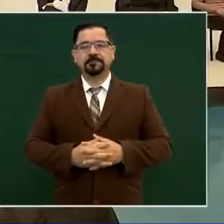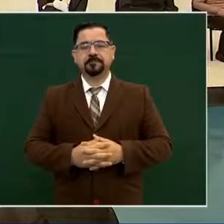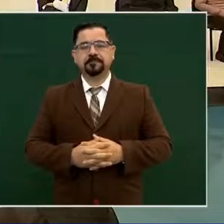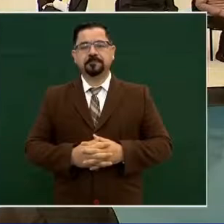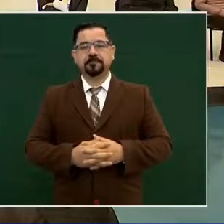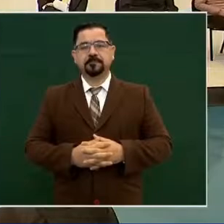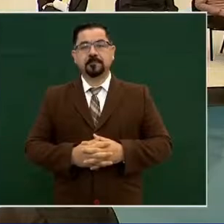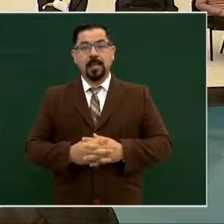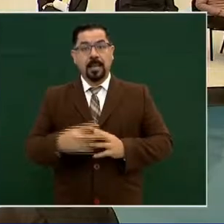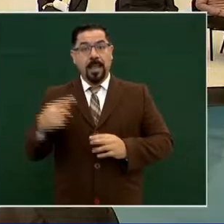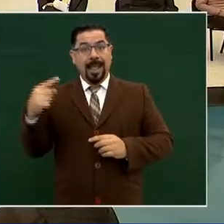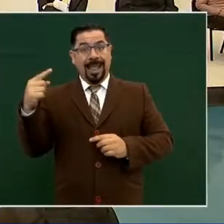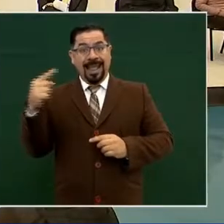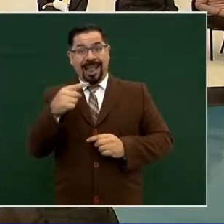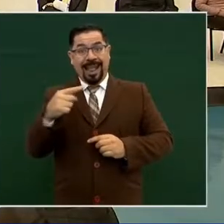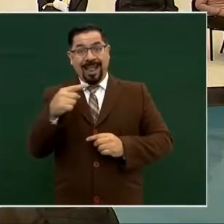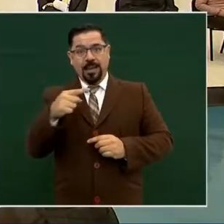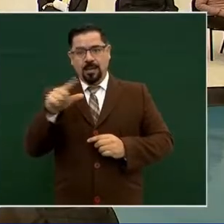Y él gana